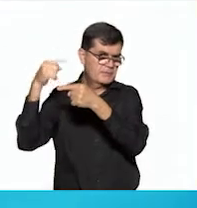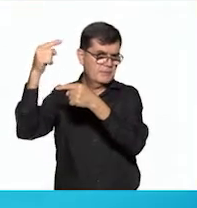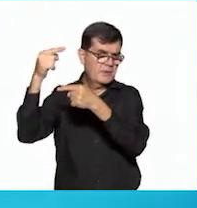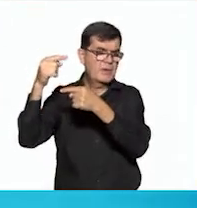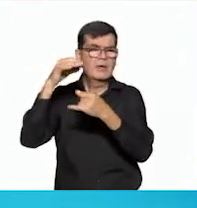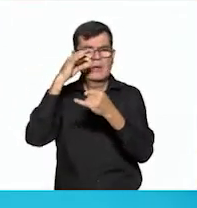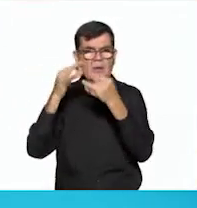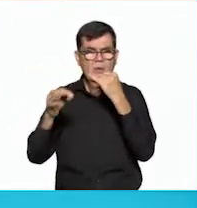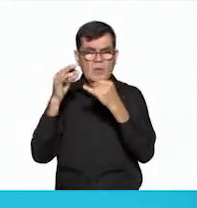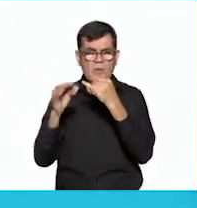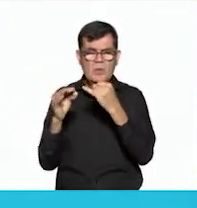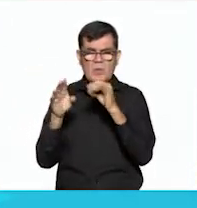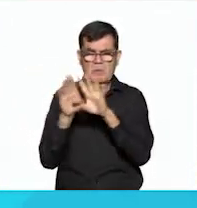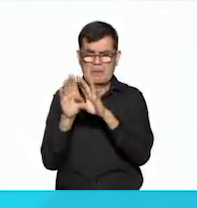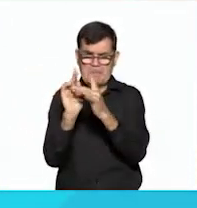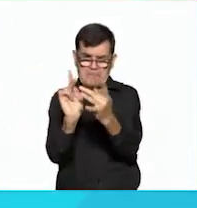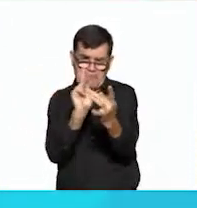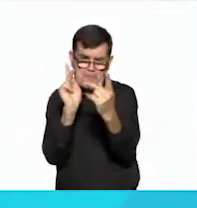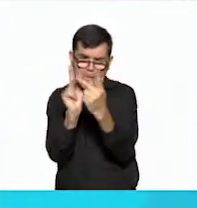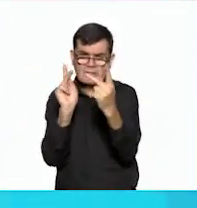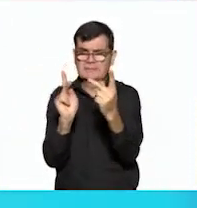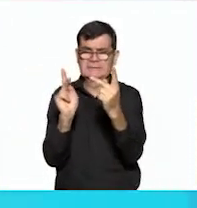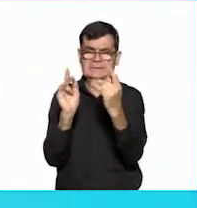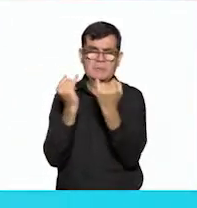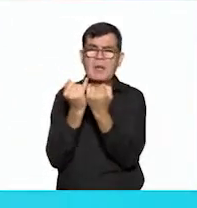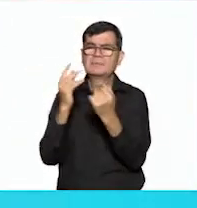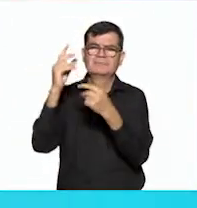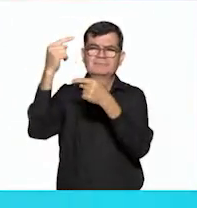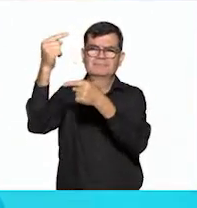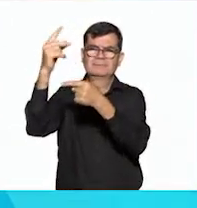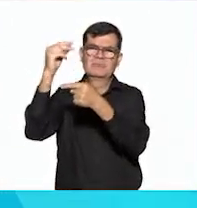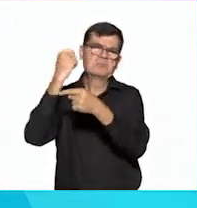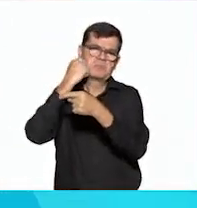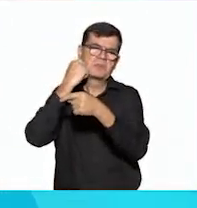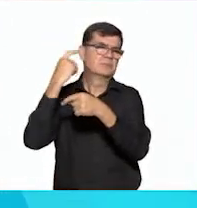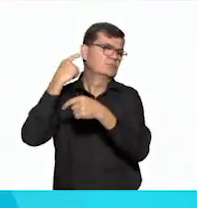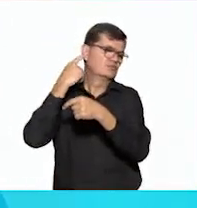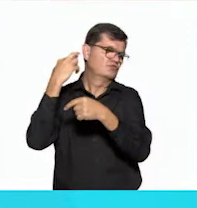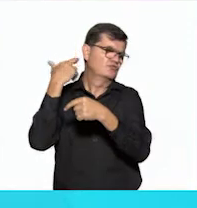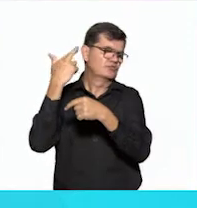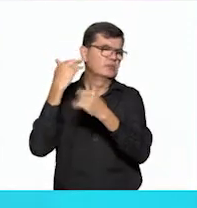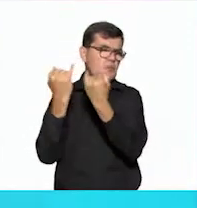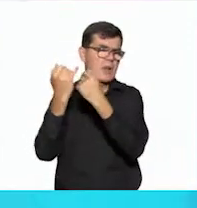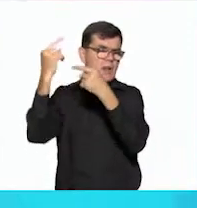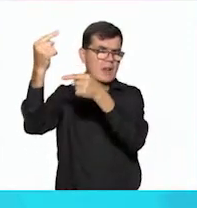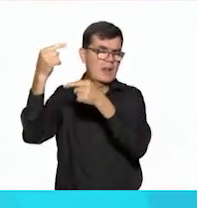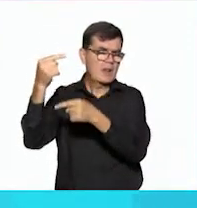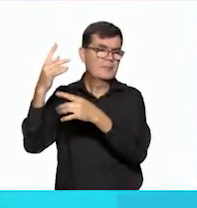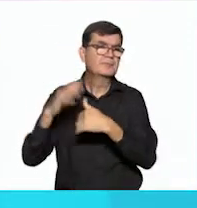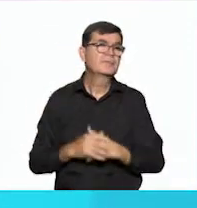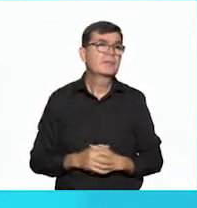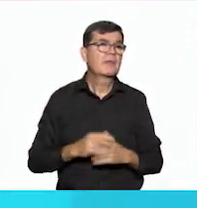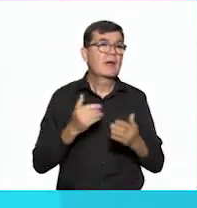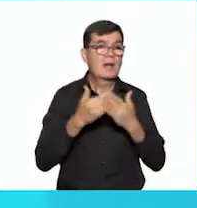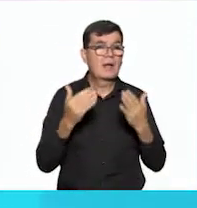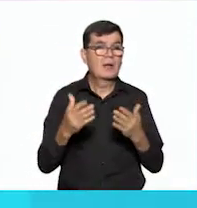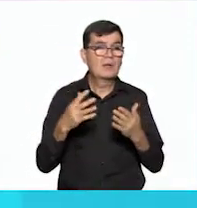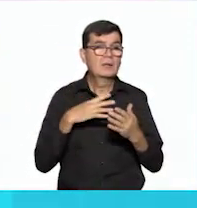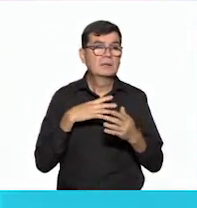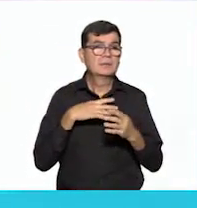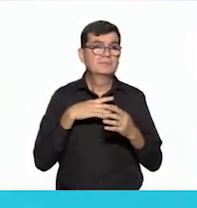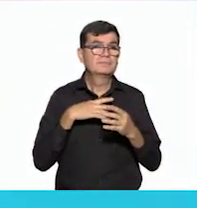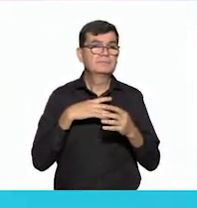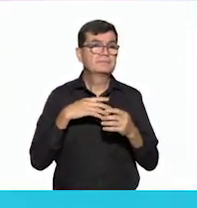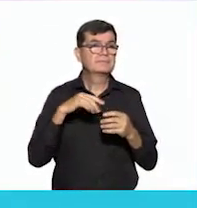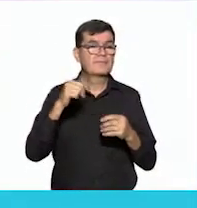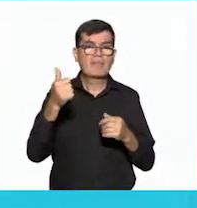Aunque su terminación no sea exactamente igual. Muy bien, ahora ya vimos